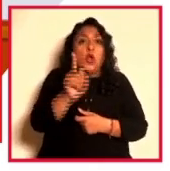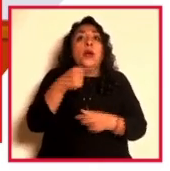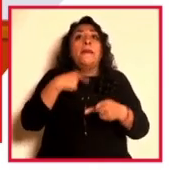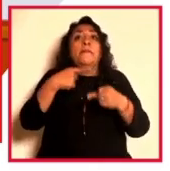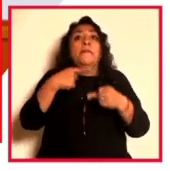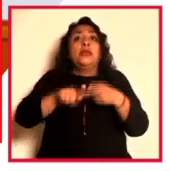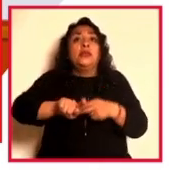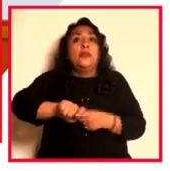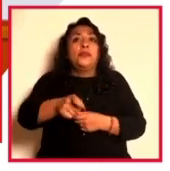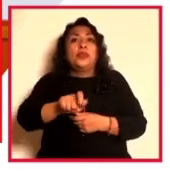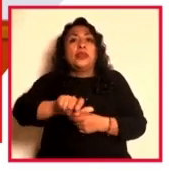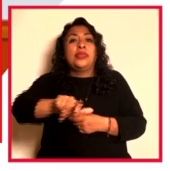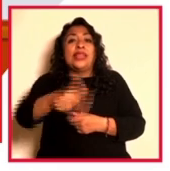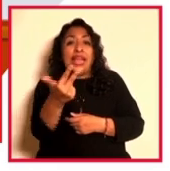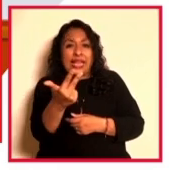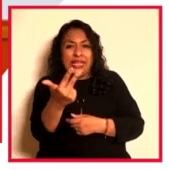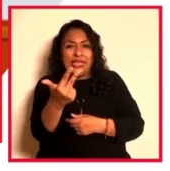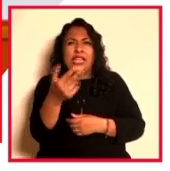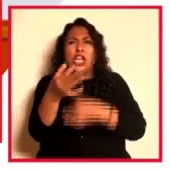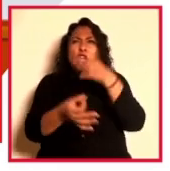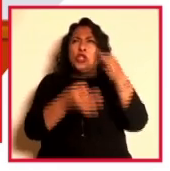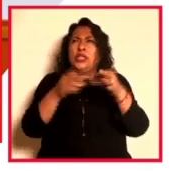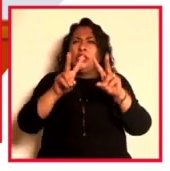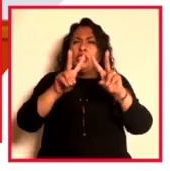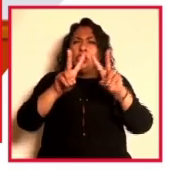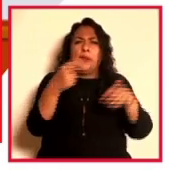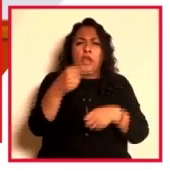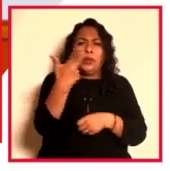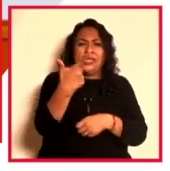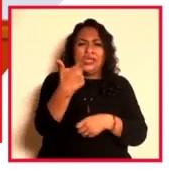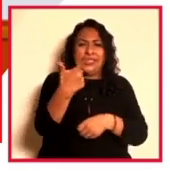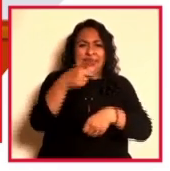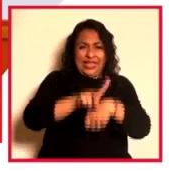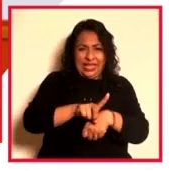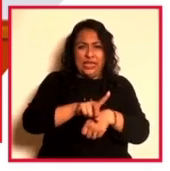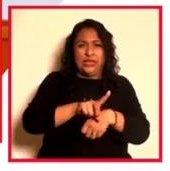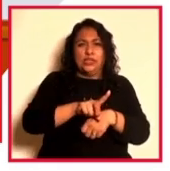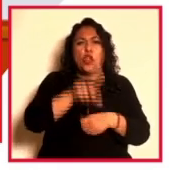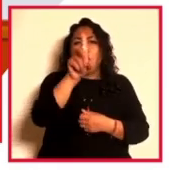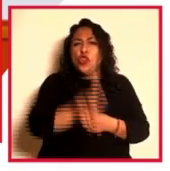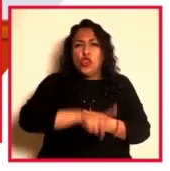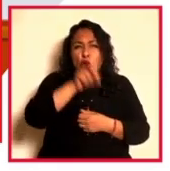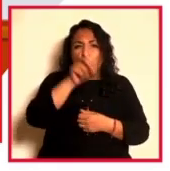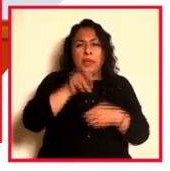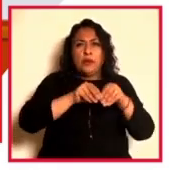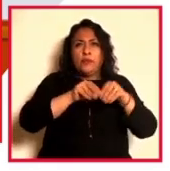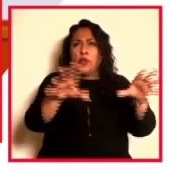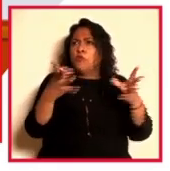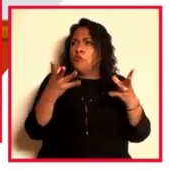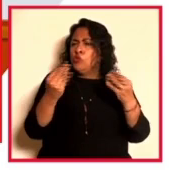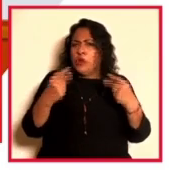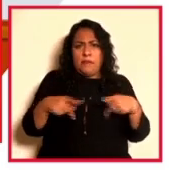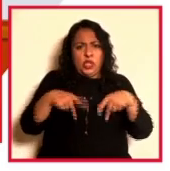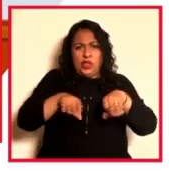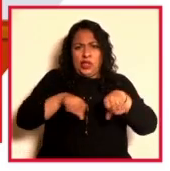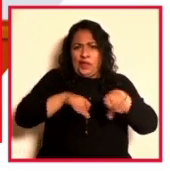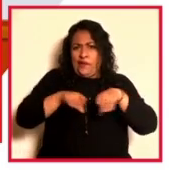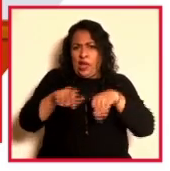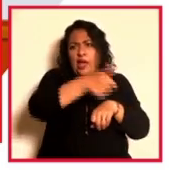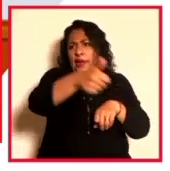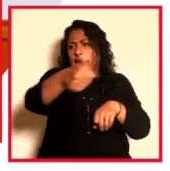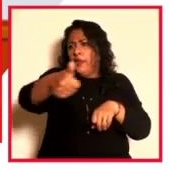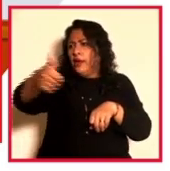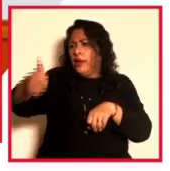noticiero que se llamaba 7 días que pasaba los domingos y había éramos muchos colaboradores cada uno hablaba un